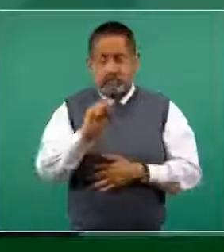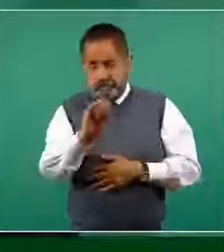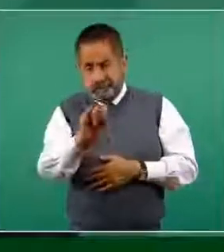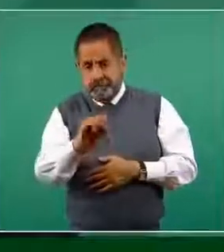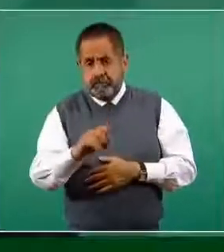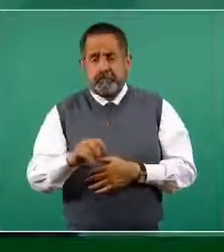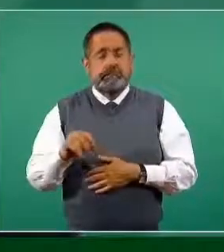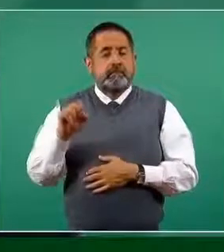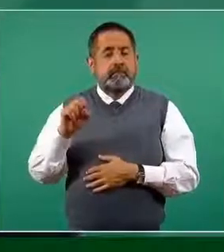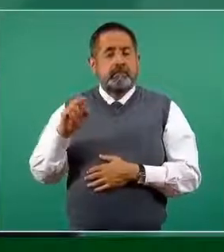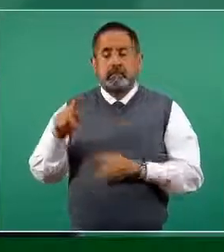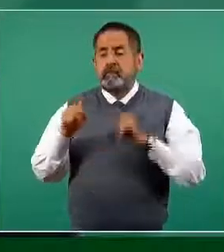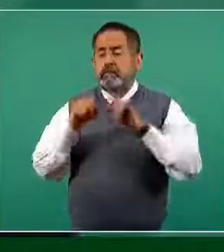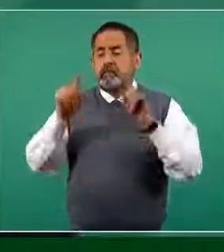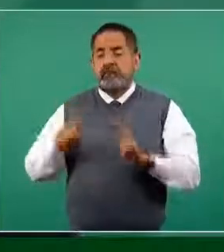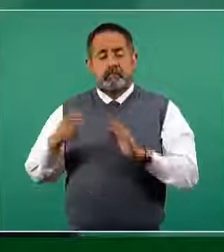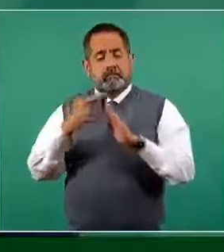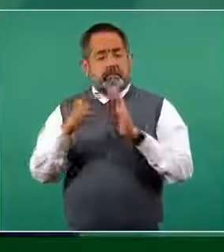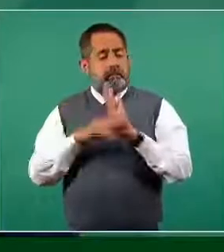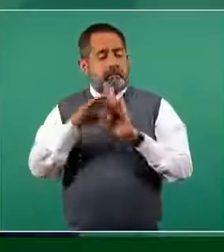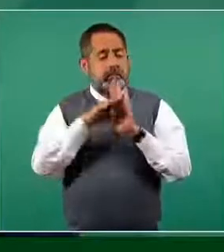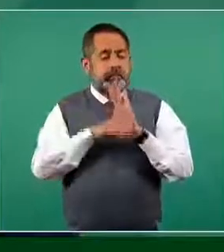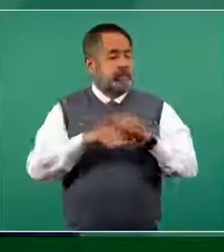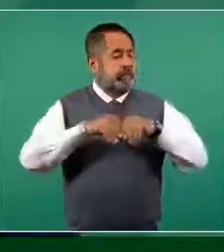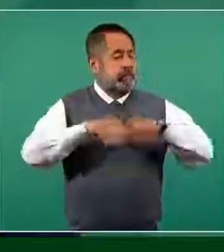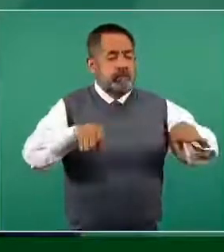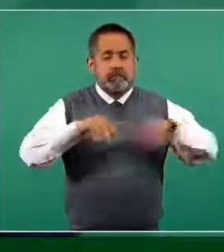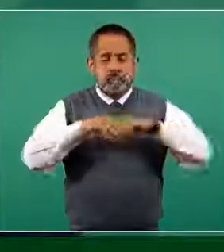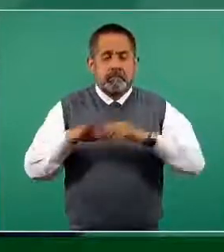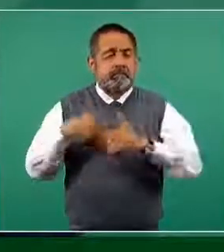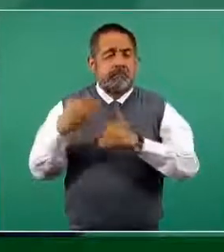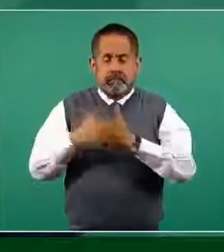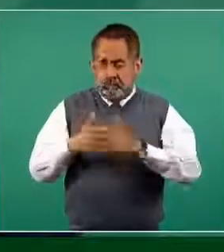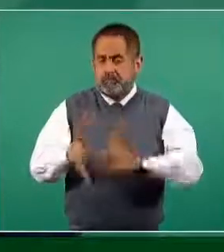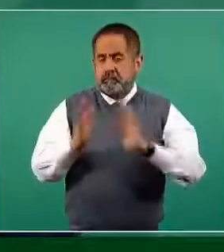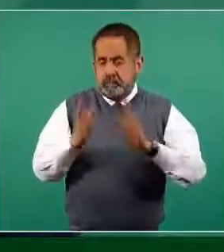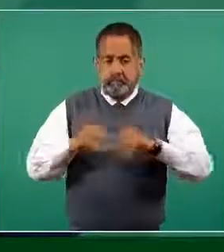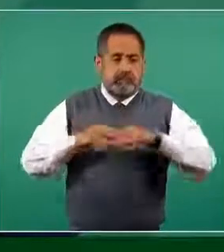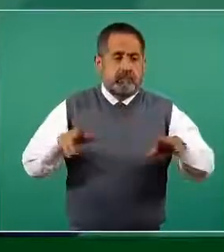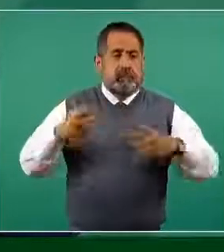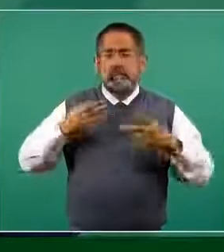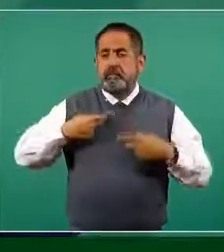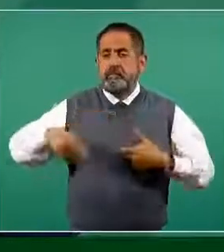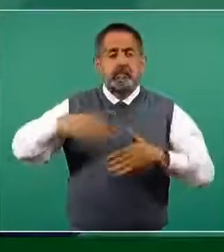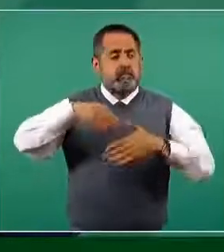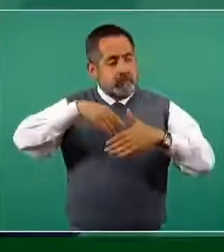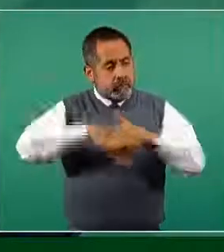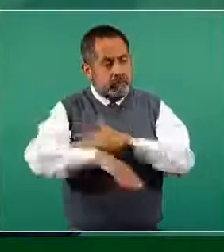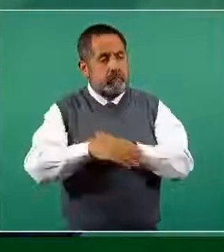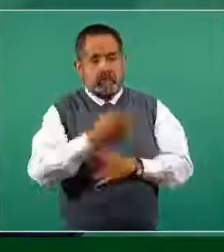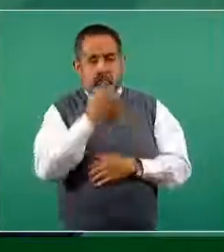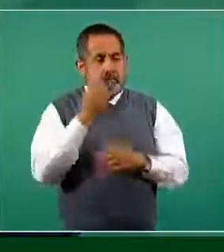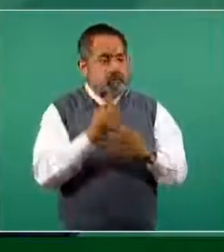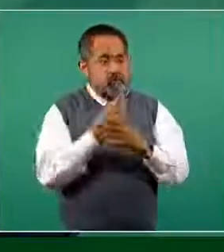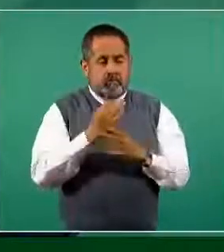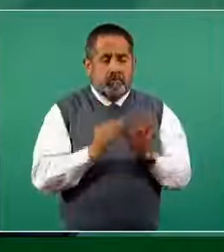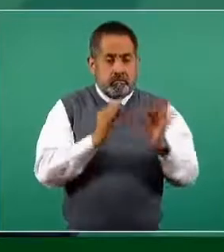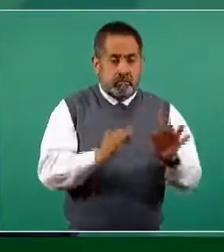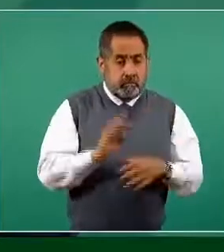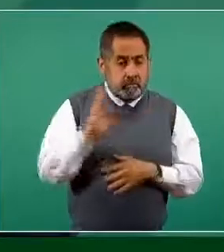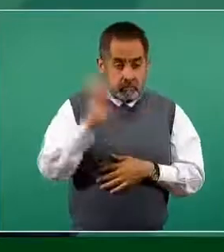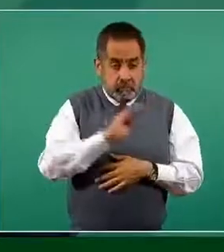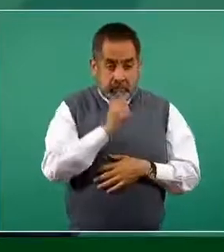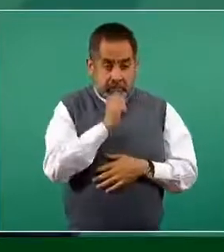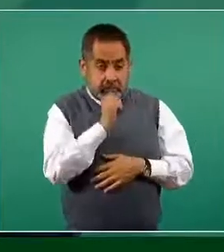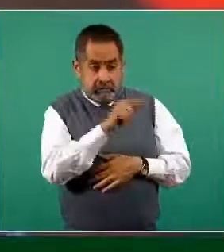ya ha emitido lineamientos específicos y generales para el regreso seguro a clases, y si ustedes no lo han recibido en cada una de las